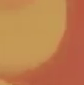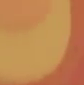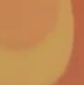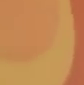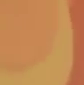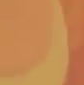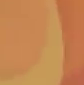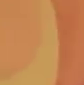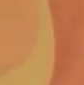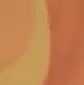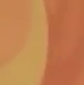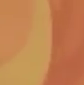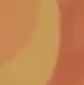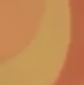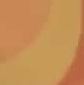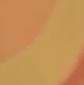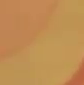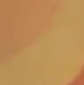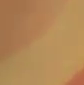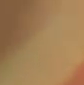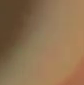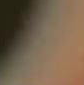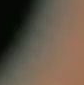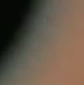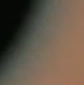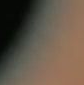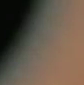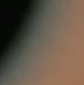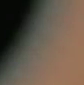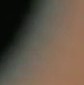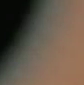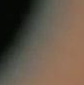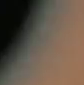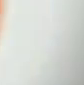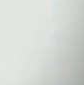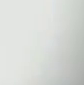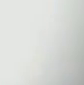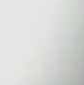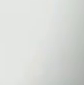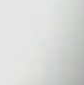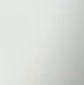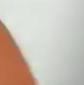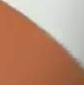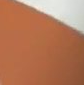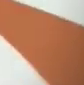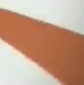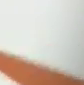Responsablemente.